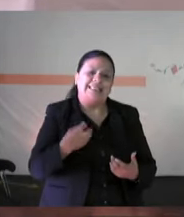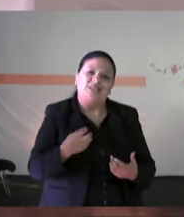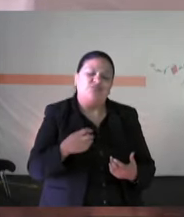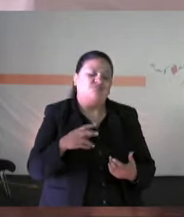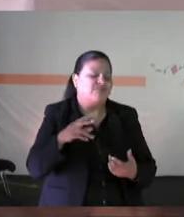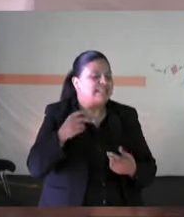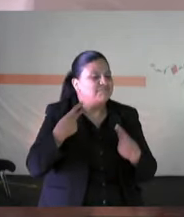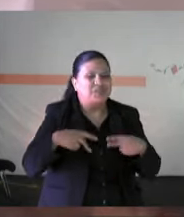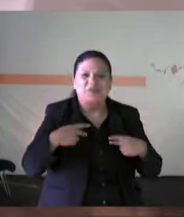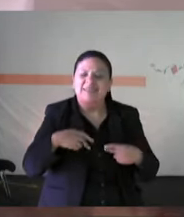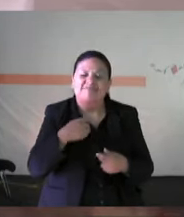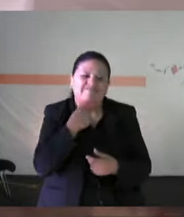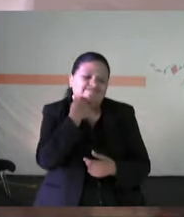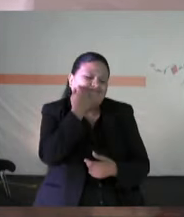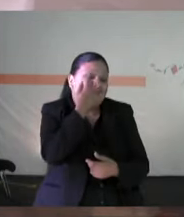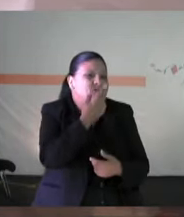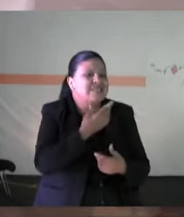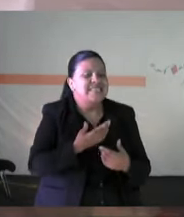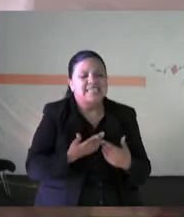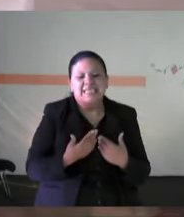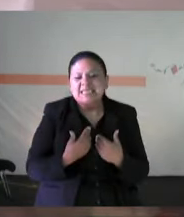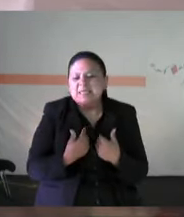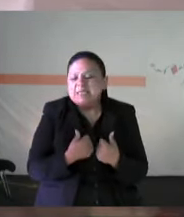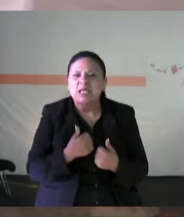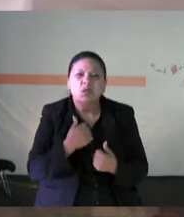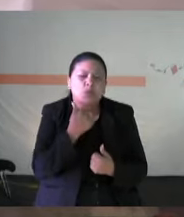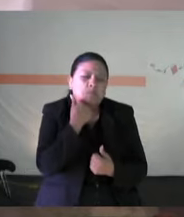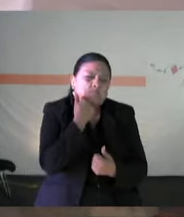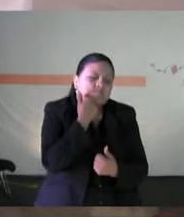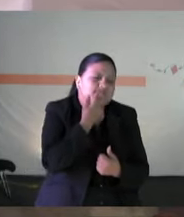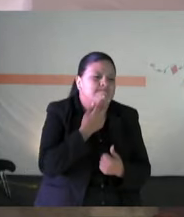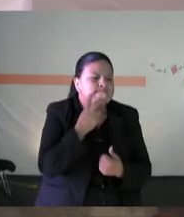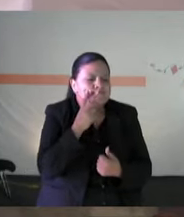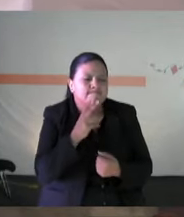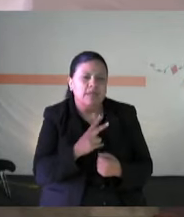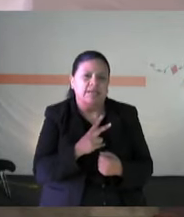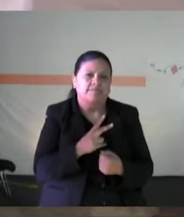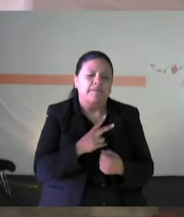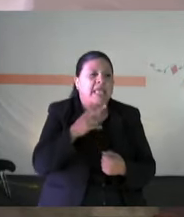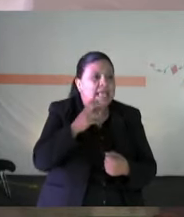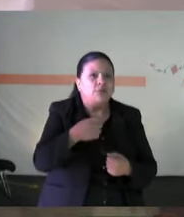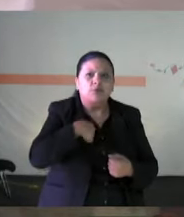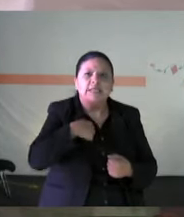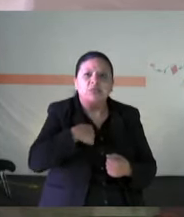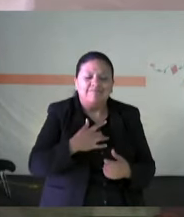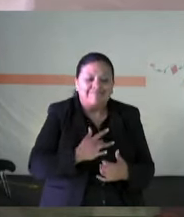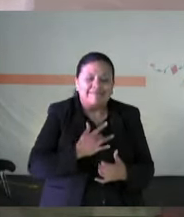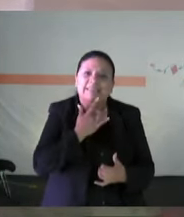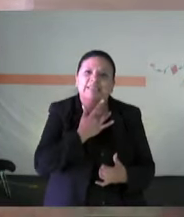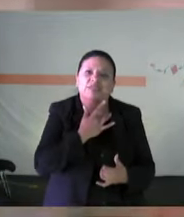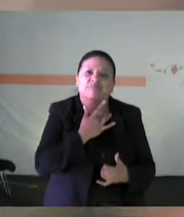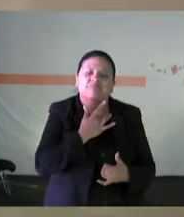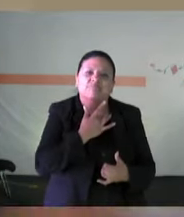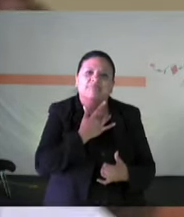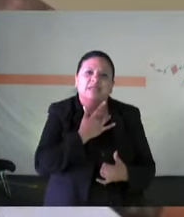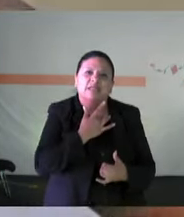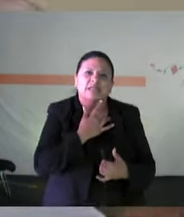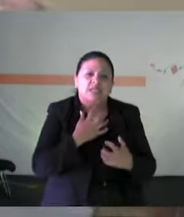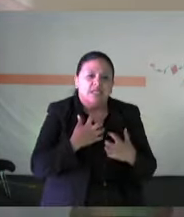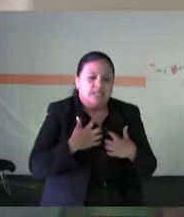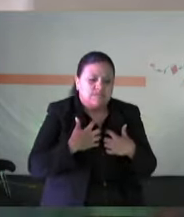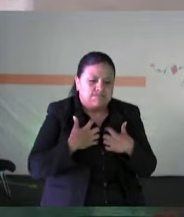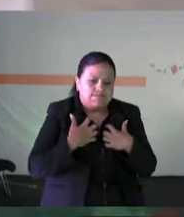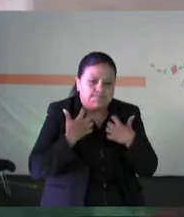Lo que tú me decías, si me afecta, por supuesto que me afecta. O sea, tu propio proceso de escribir esto, de drenar esto y luego